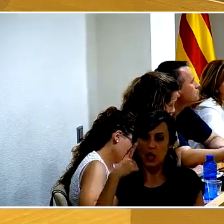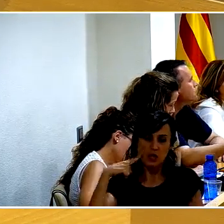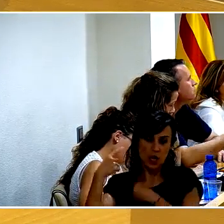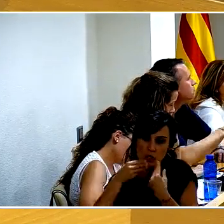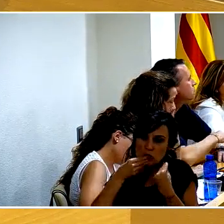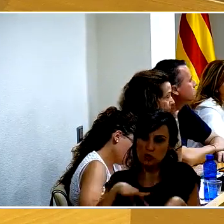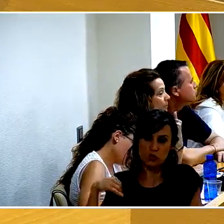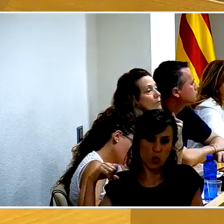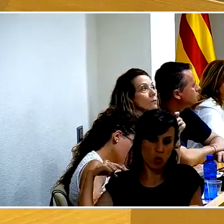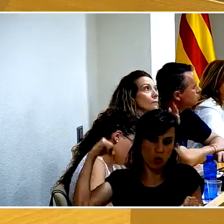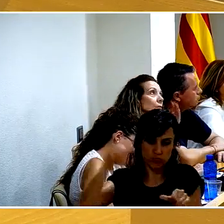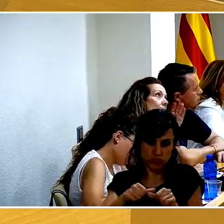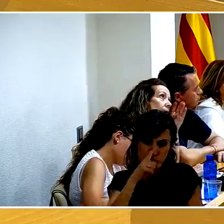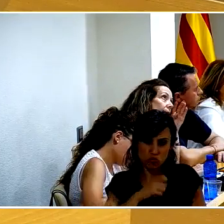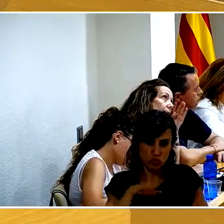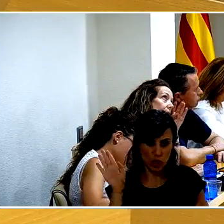hace muchísimos años.